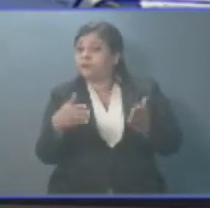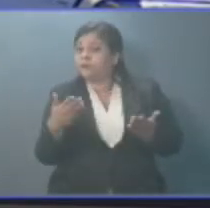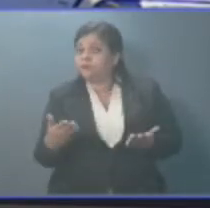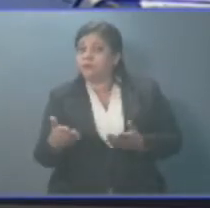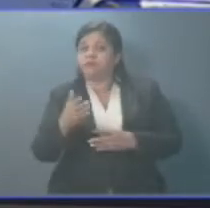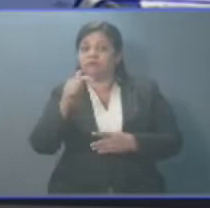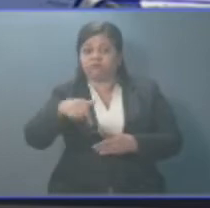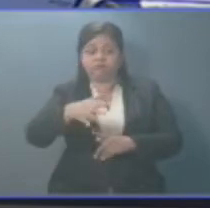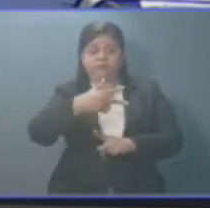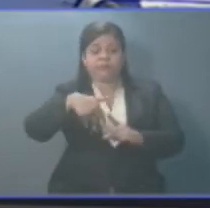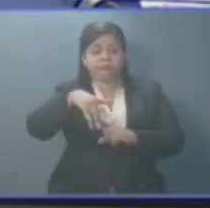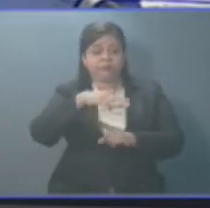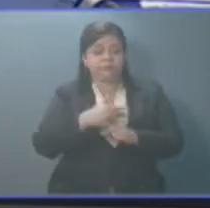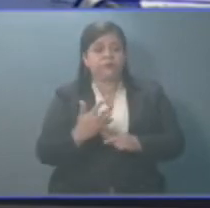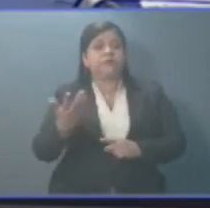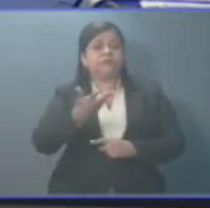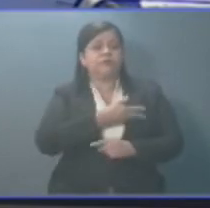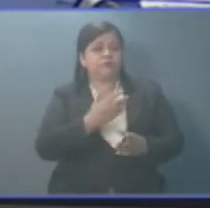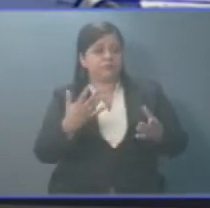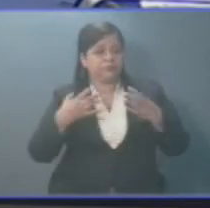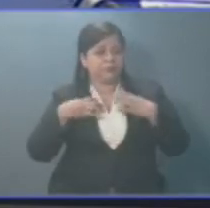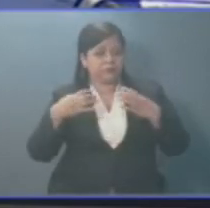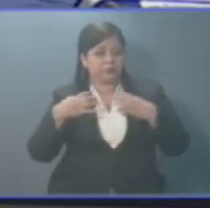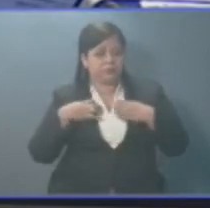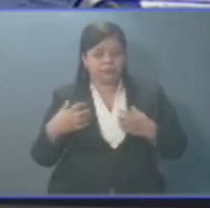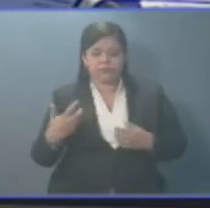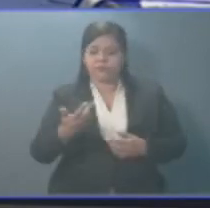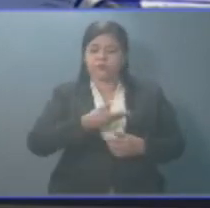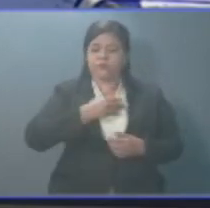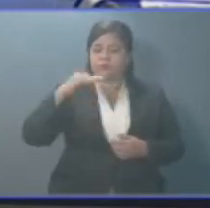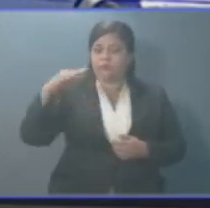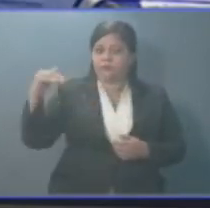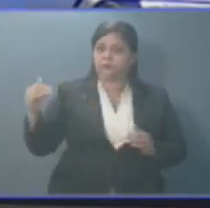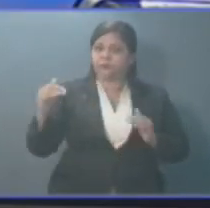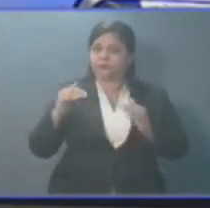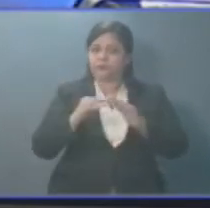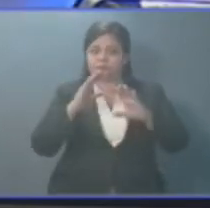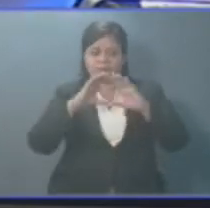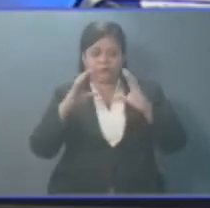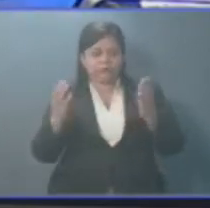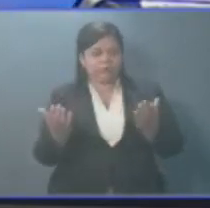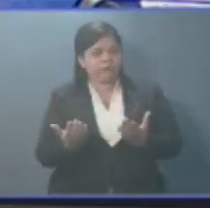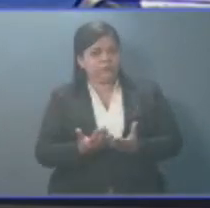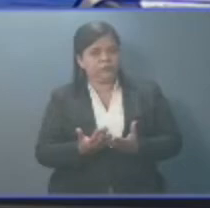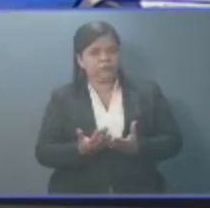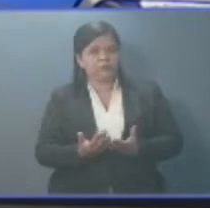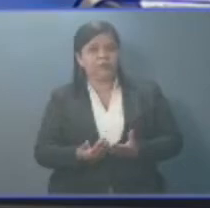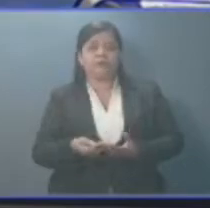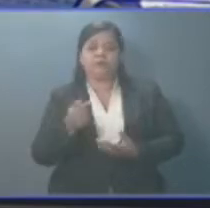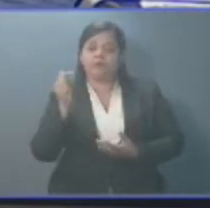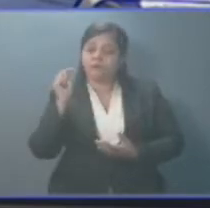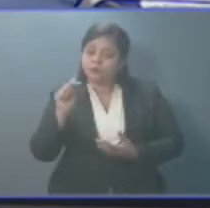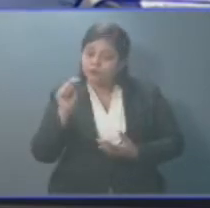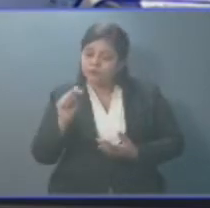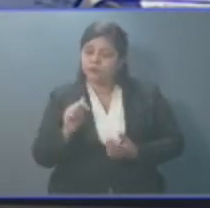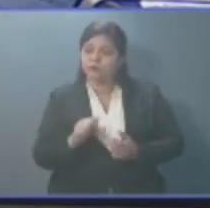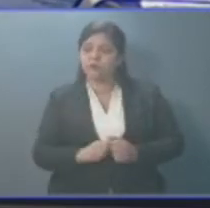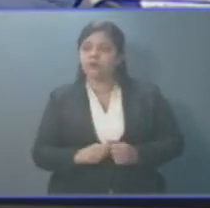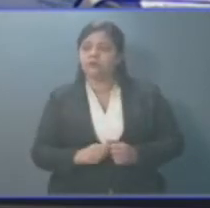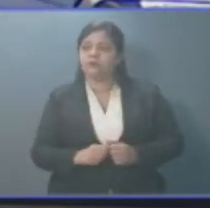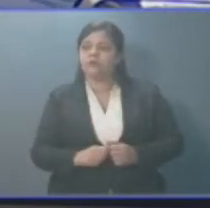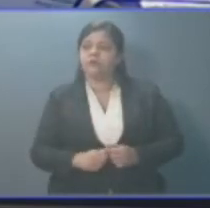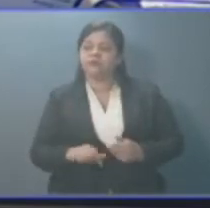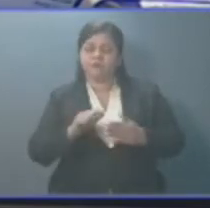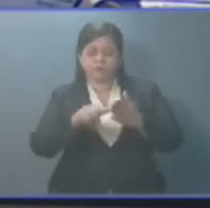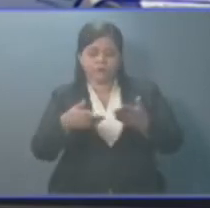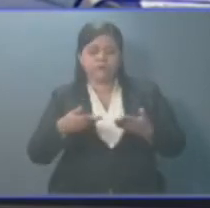situación actual que vivimos, no solo en el país, sino en el mundo entero. Por tanto, en uso